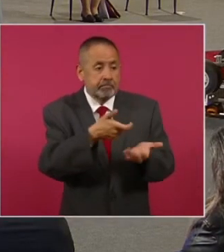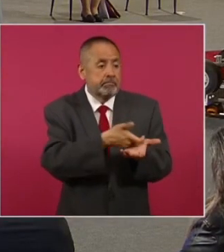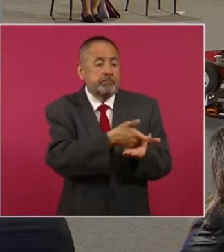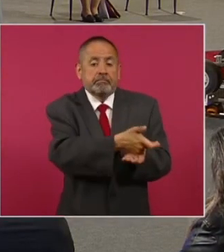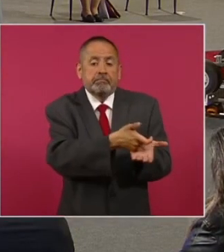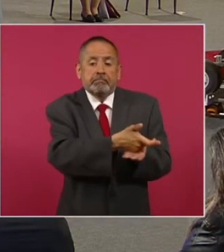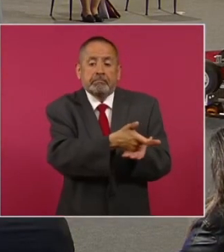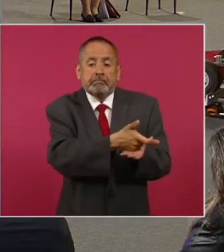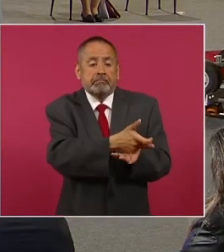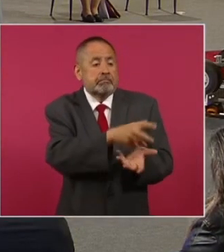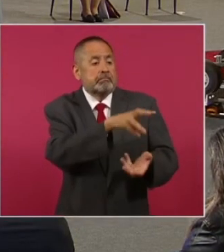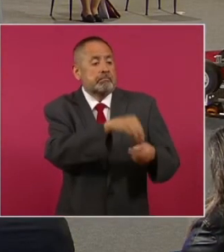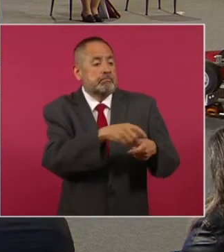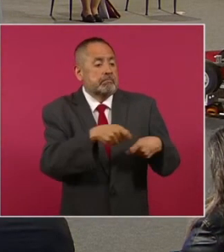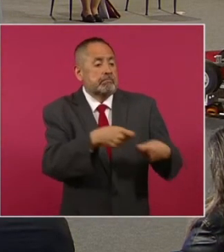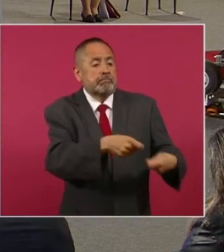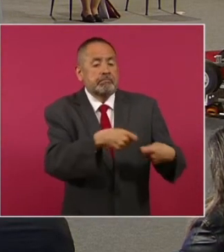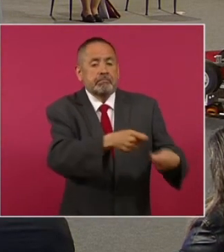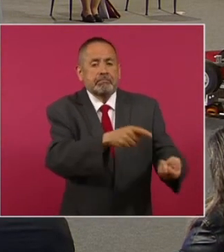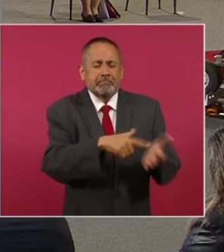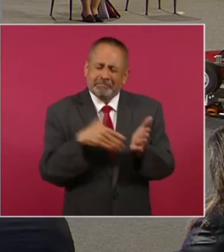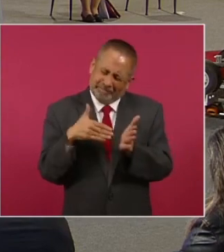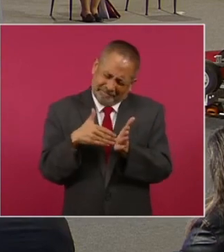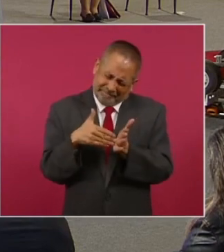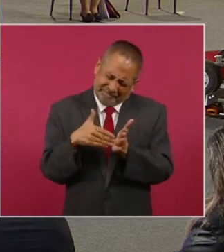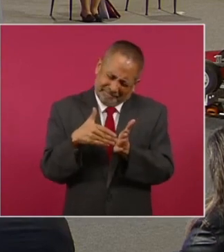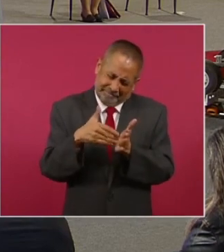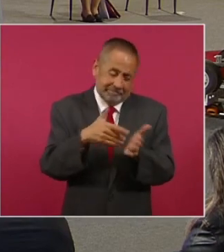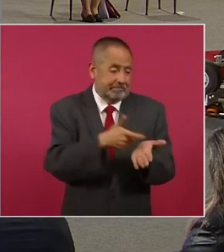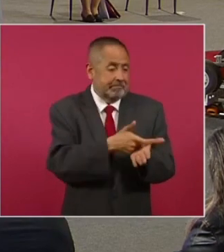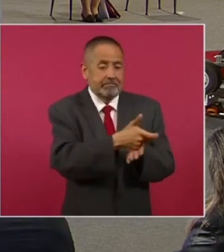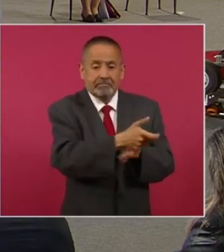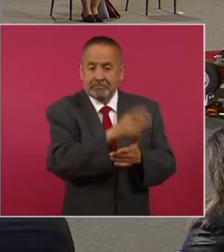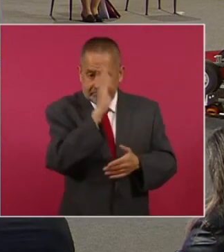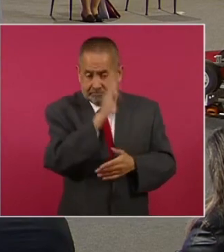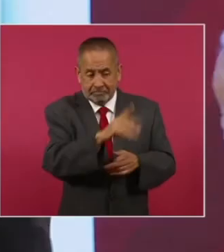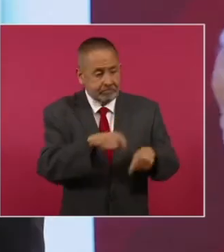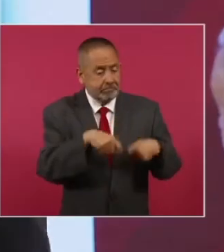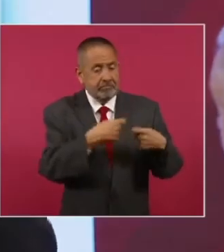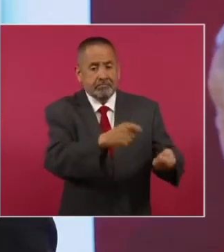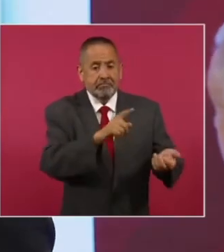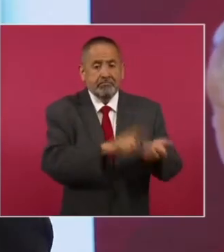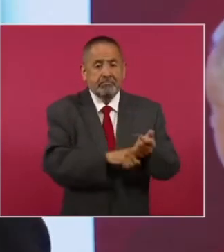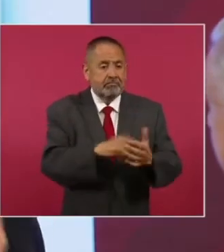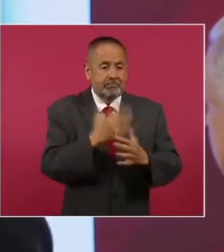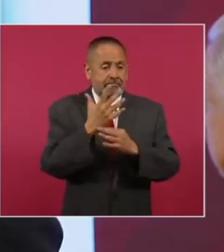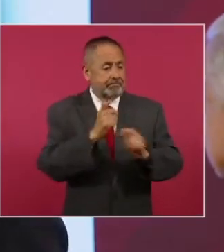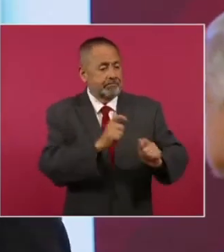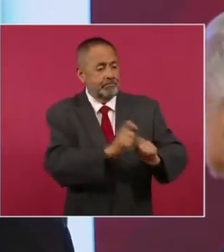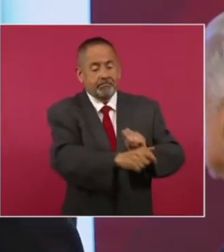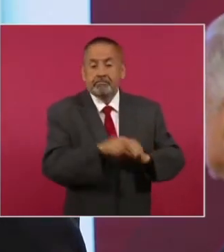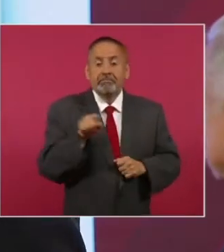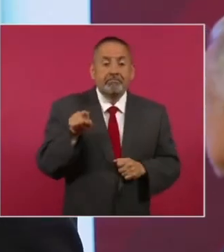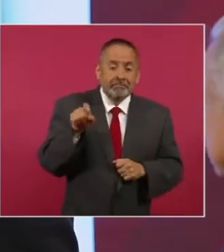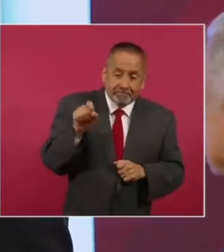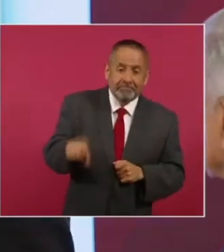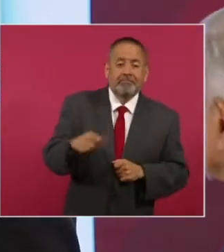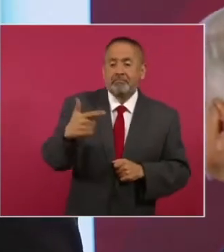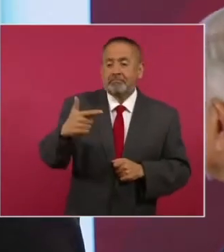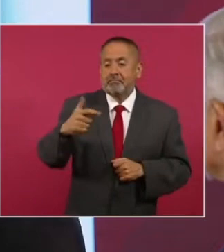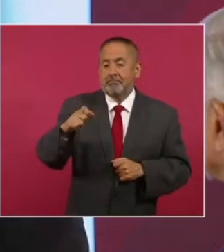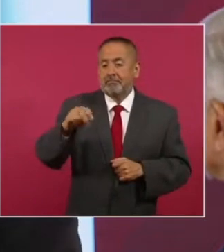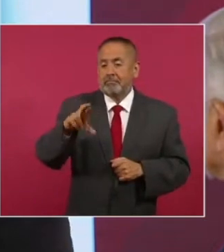financiamiento millonario directo, casi de la mano, de Genaro García Luna,